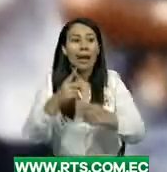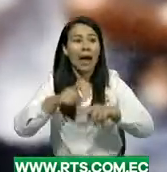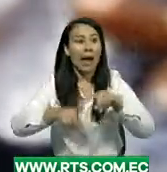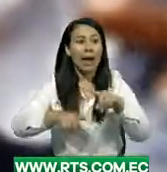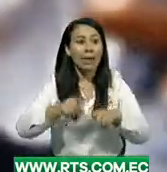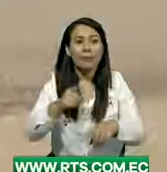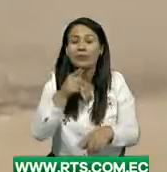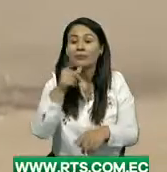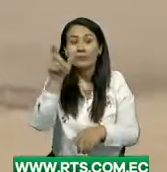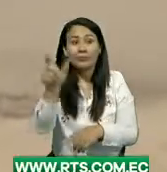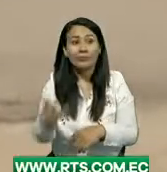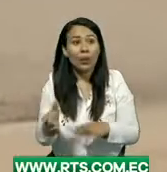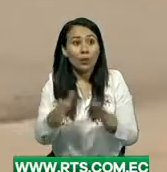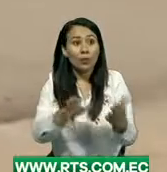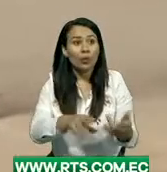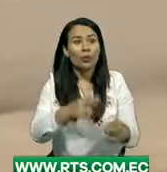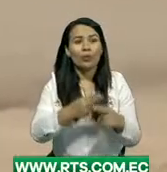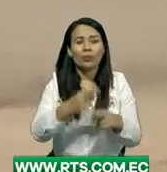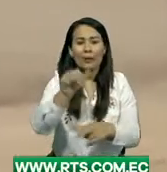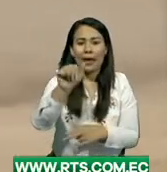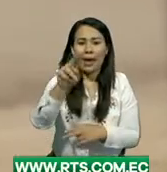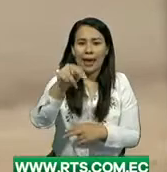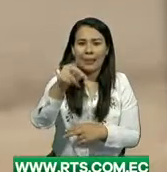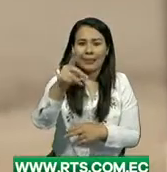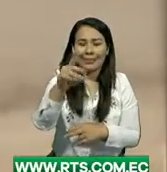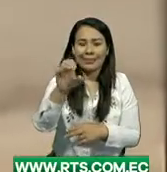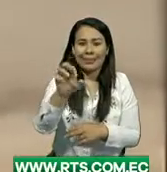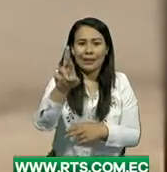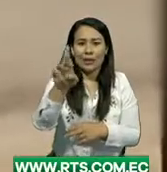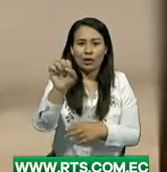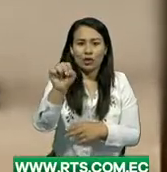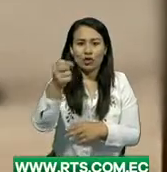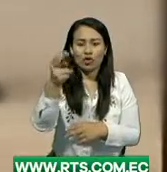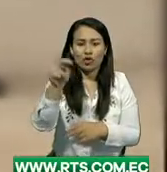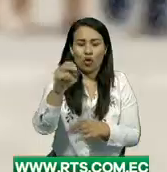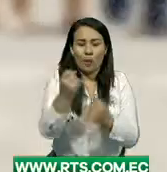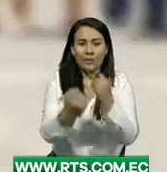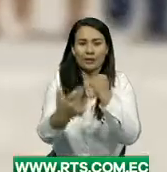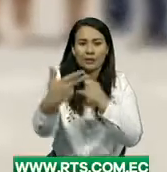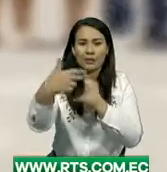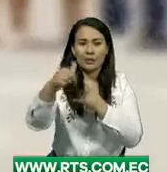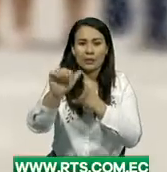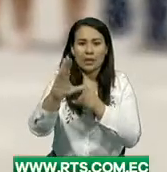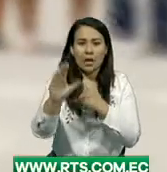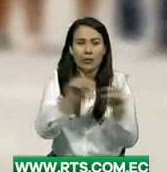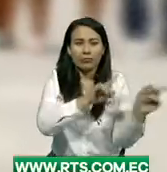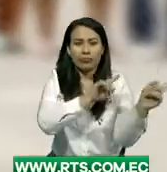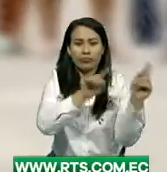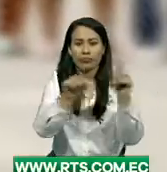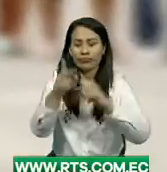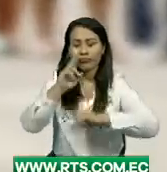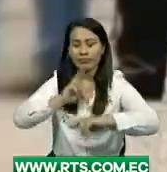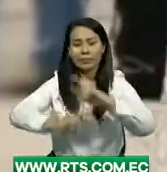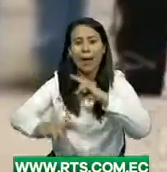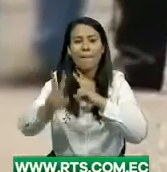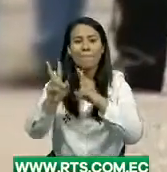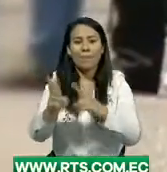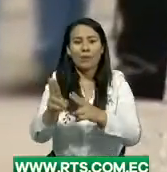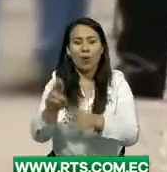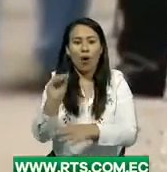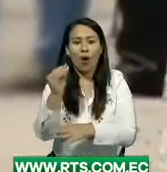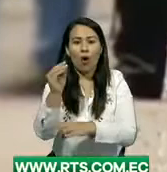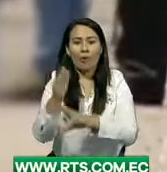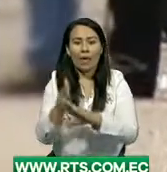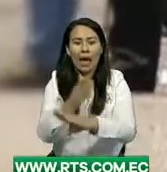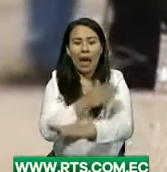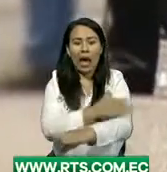anderson manuel sánchez ya que llegaron al lugar y de ese límite establecido por los gendarmes confirmaron que era el mismo joven que había salido